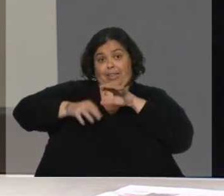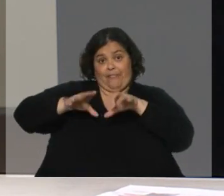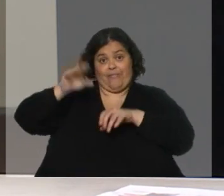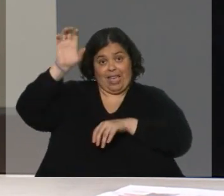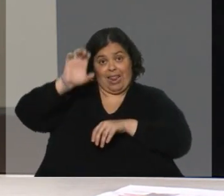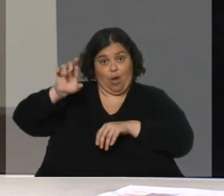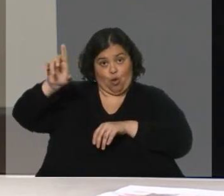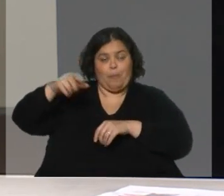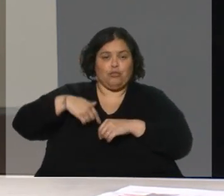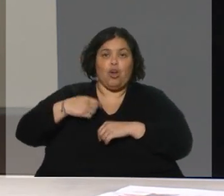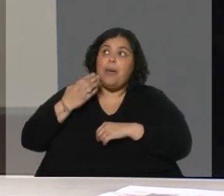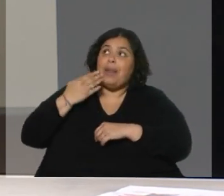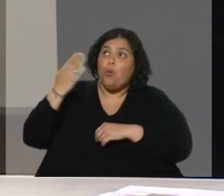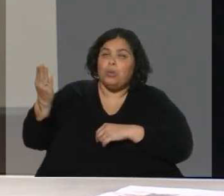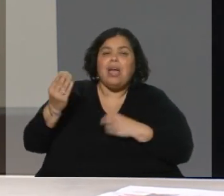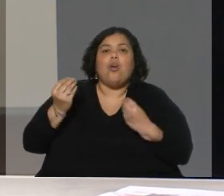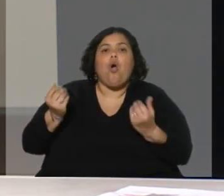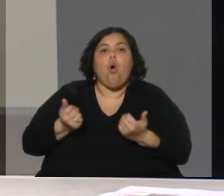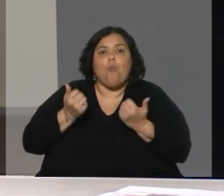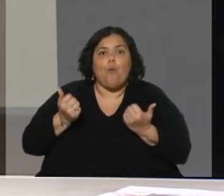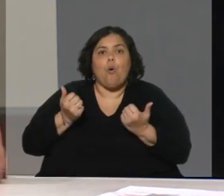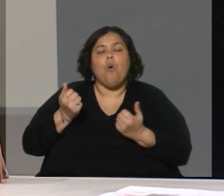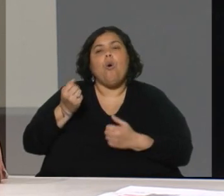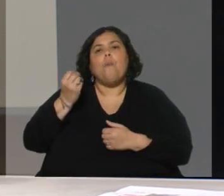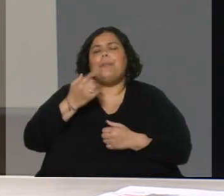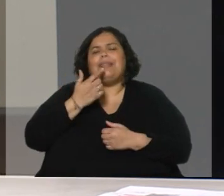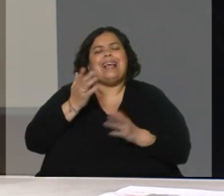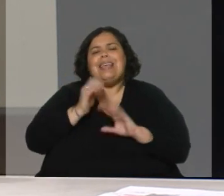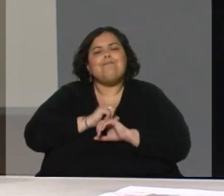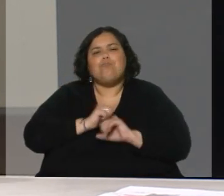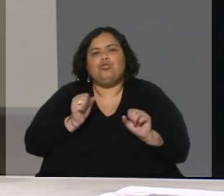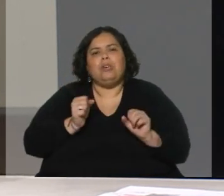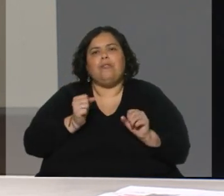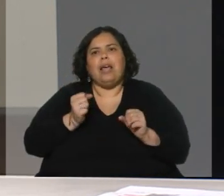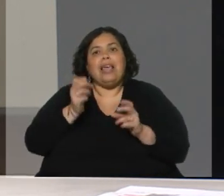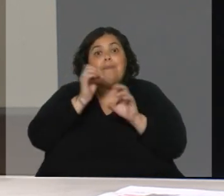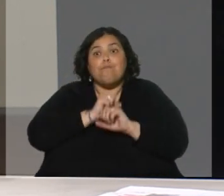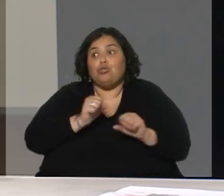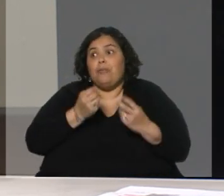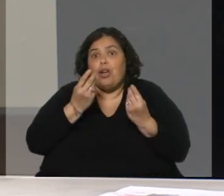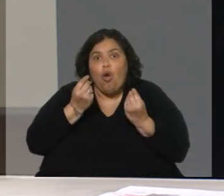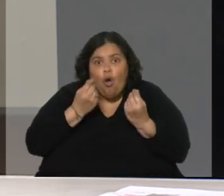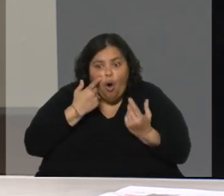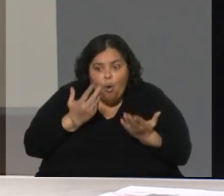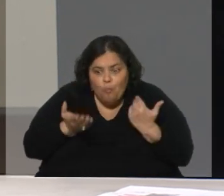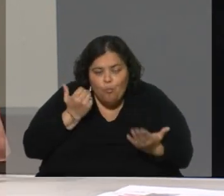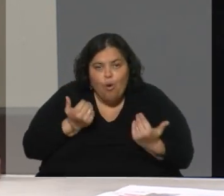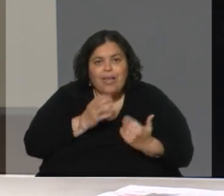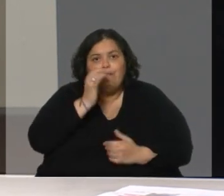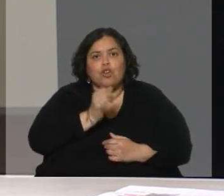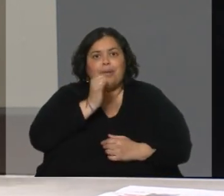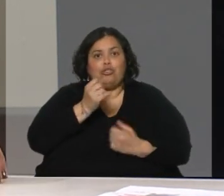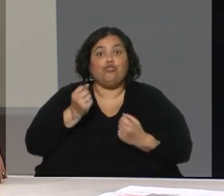que cuando yo le pregunté porque me decían es imposible porque impacta le di los datos Y me dijo